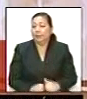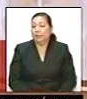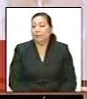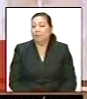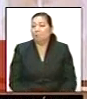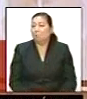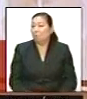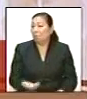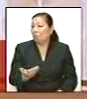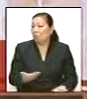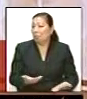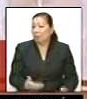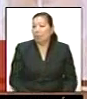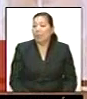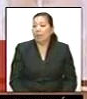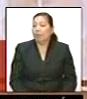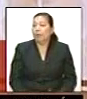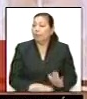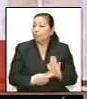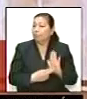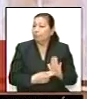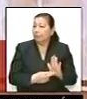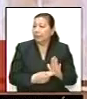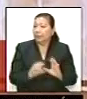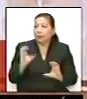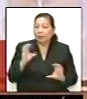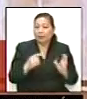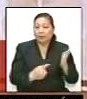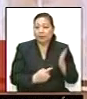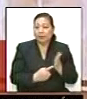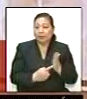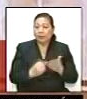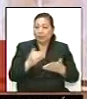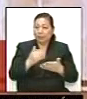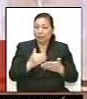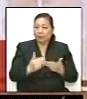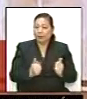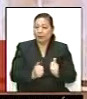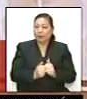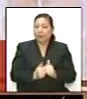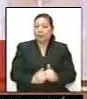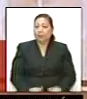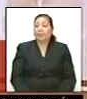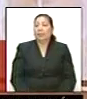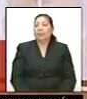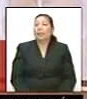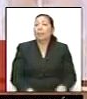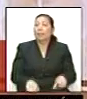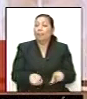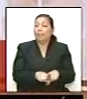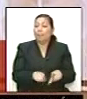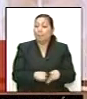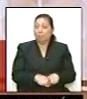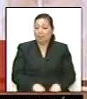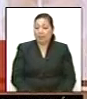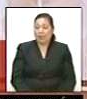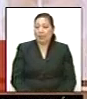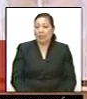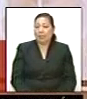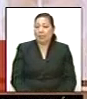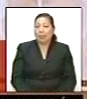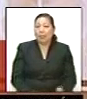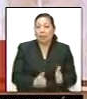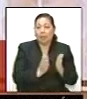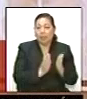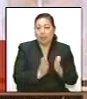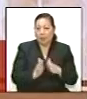me parece que es el representante de ciencia y tecnología de la Agencia de Cooperación Mexicana, y también la Coordinadora